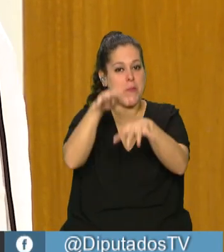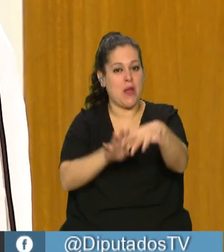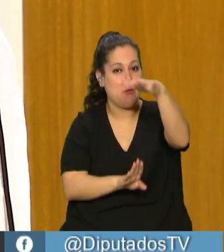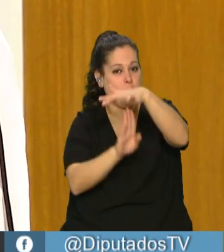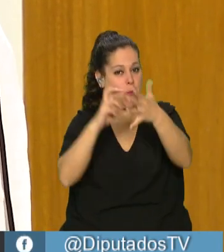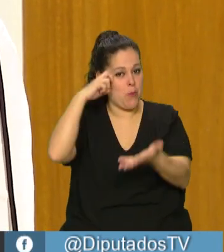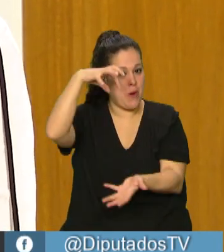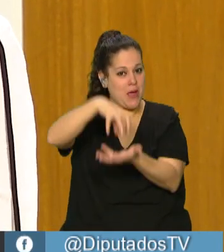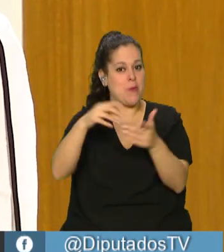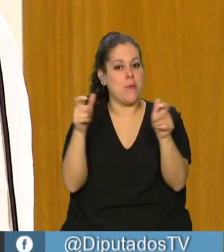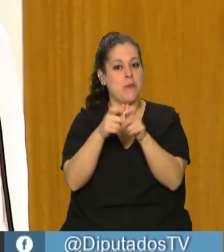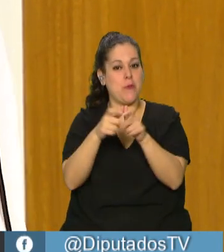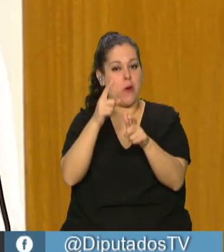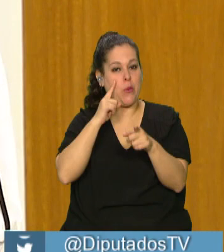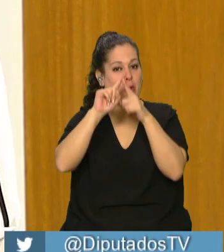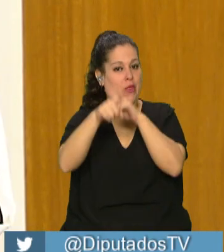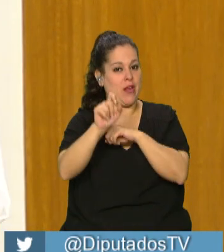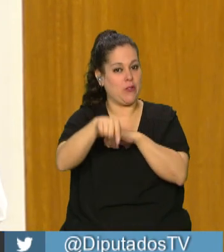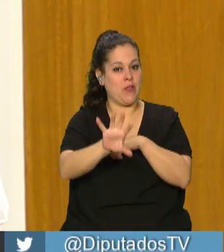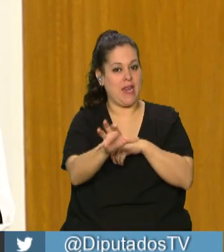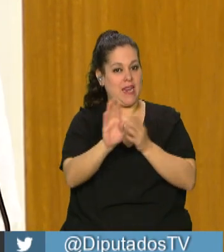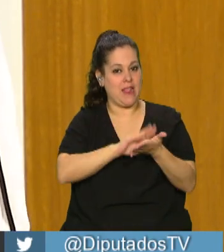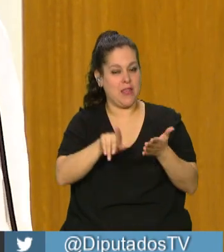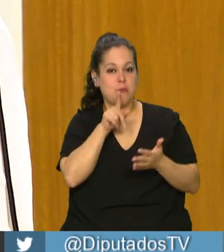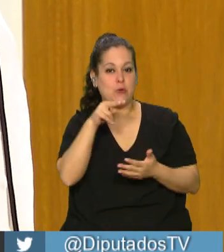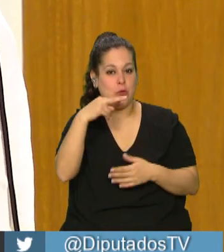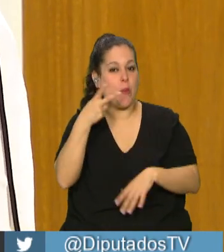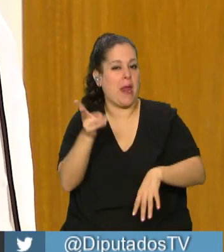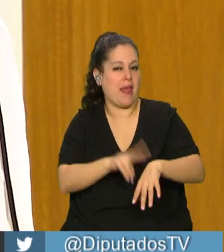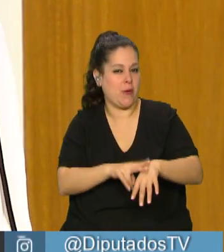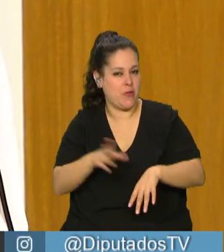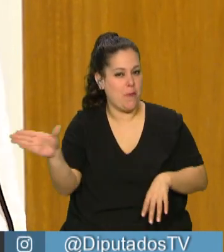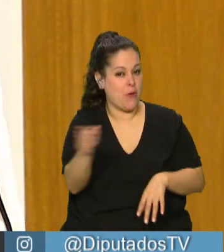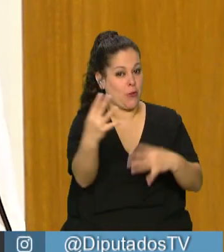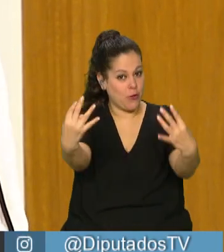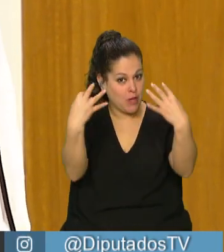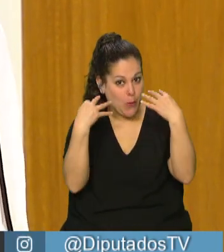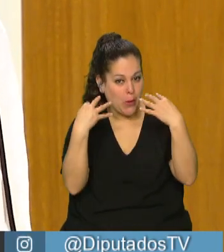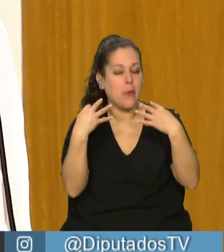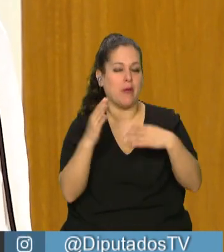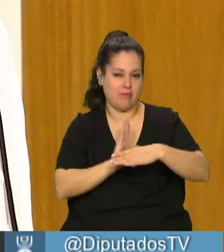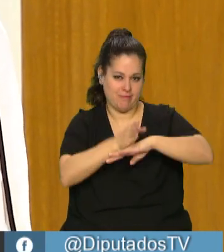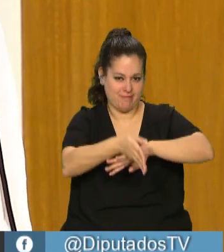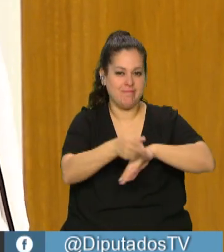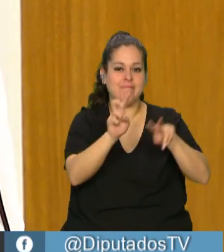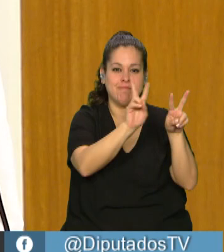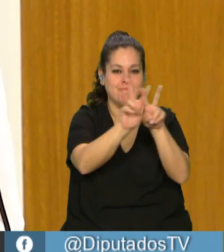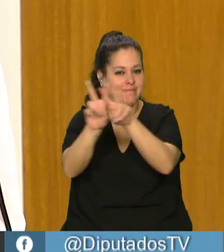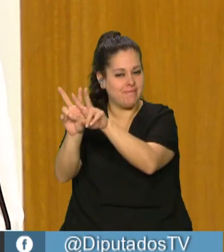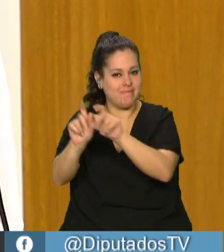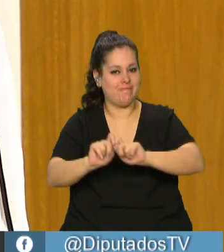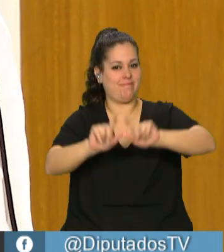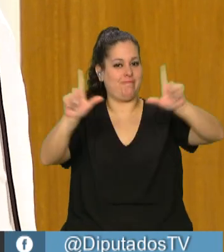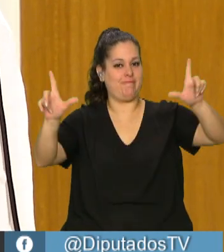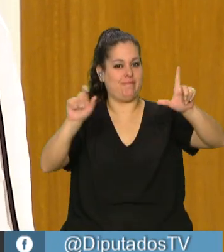que hacemos en vivo desde Diputados TV. Y les recomendamos a todos, a todas quienes nos están viendo que ingresen al portal de